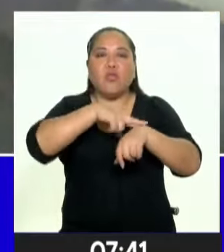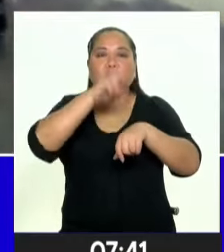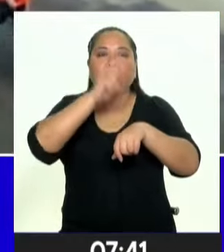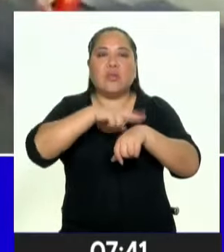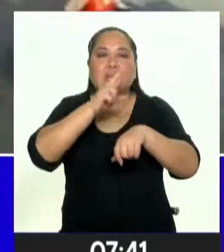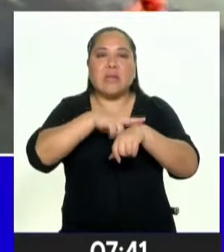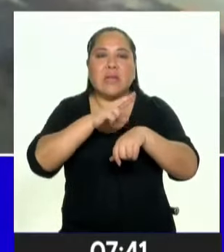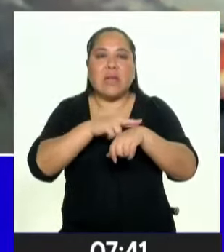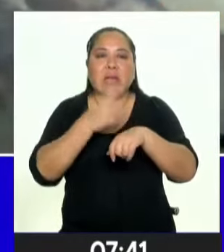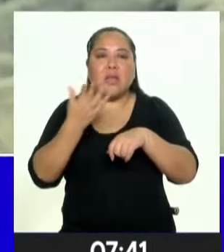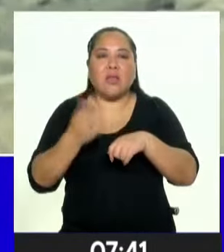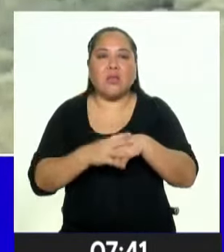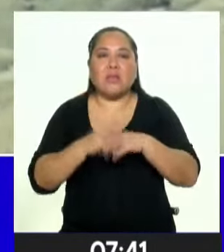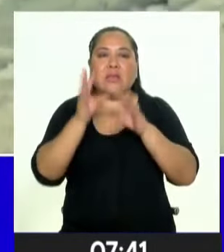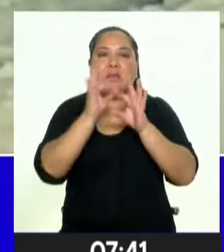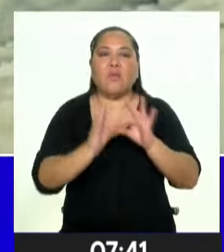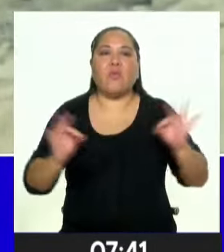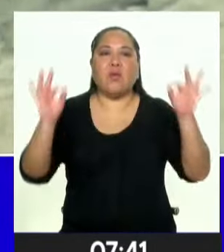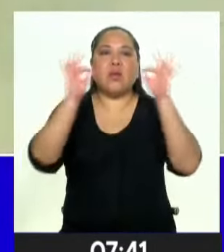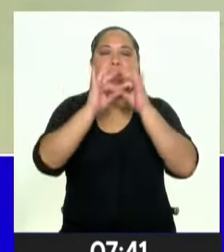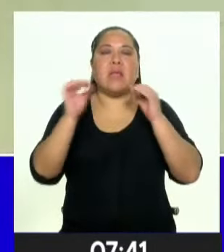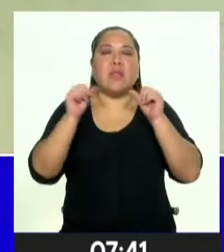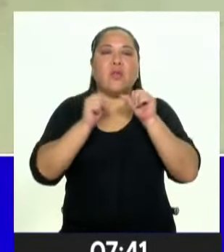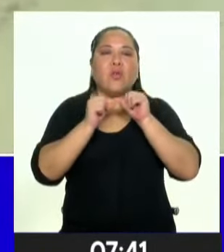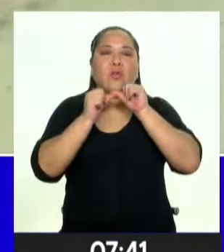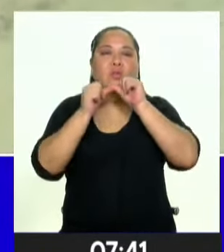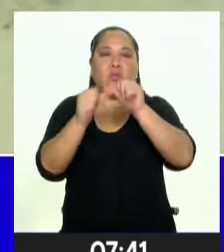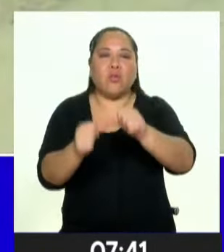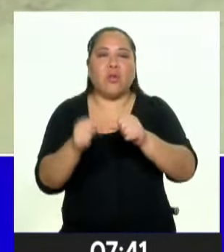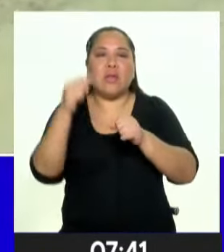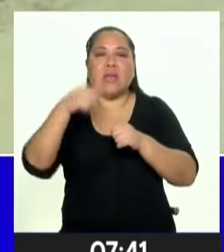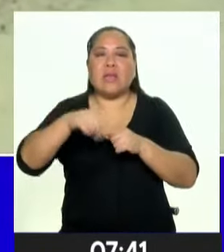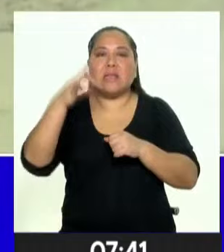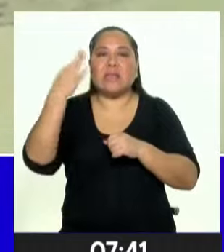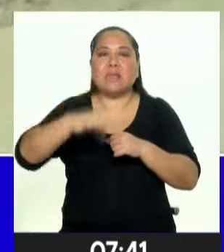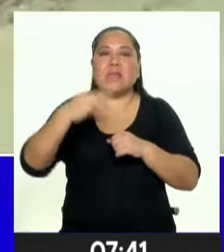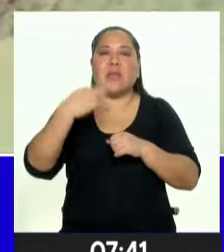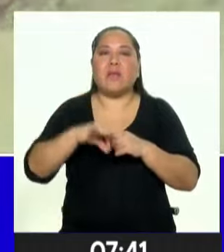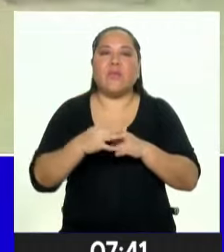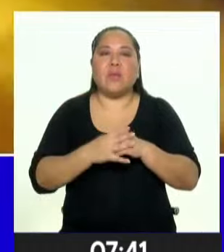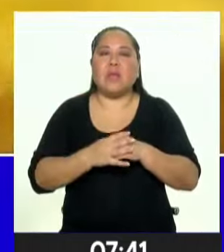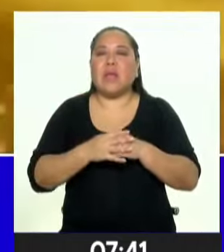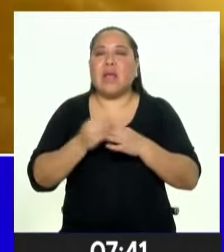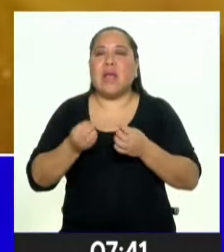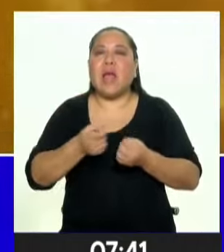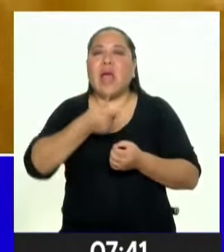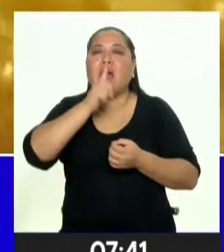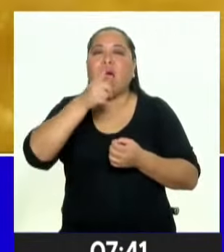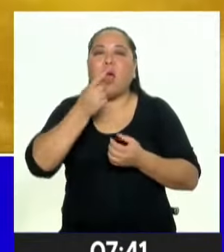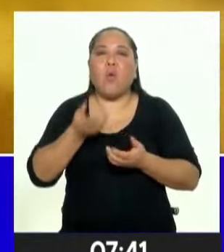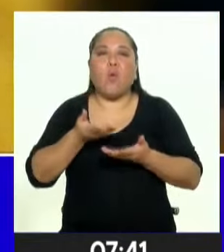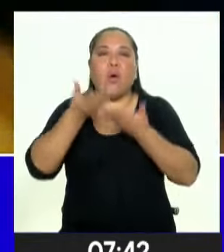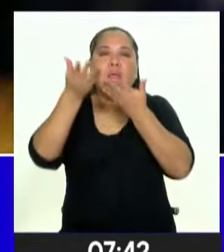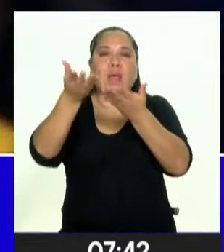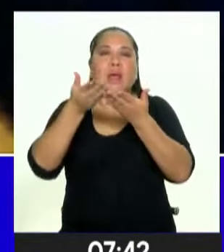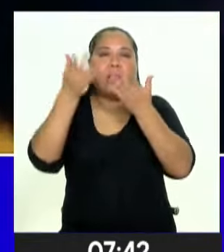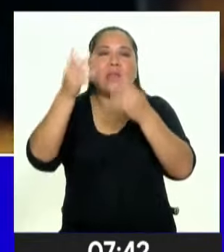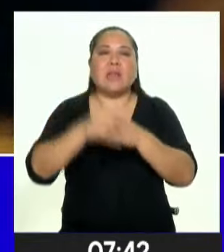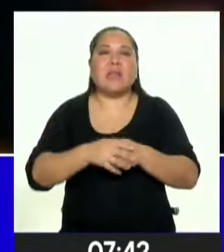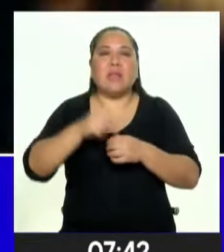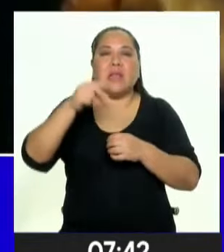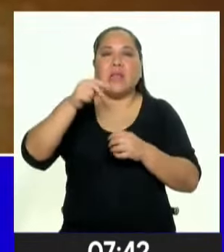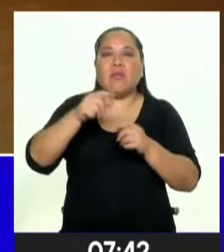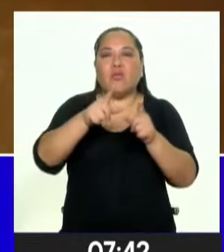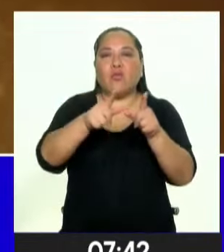es importante sobre todo mantener siempre la prohibiciones de agua las poblaciones afectadas en la zona norte